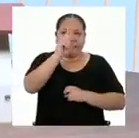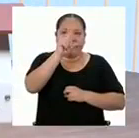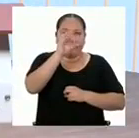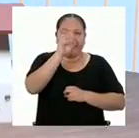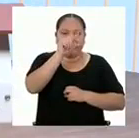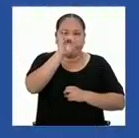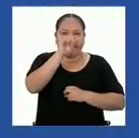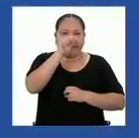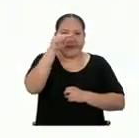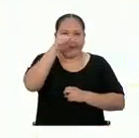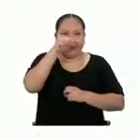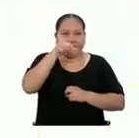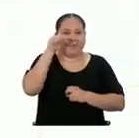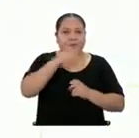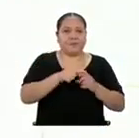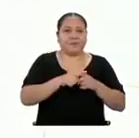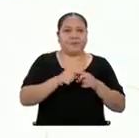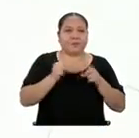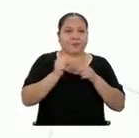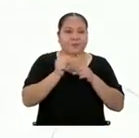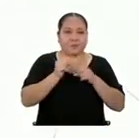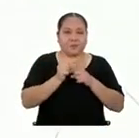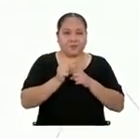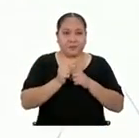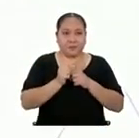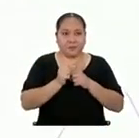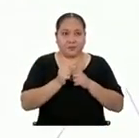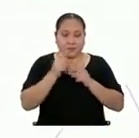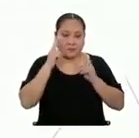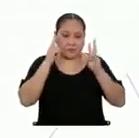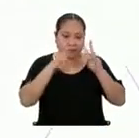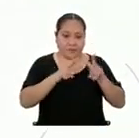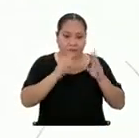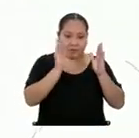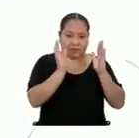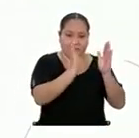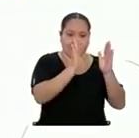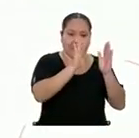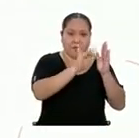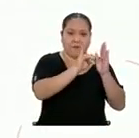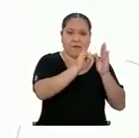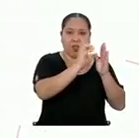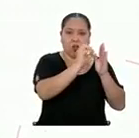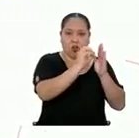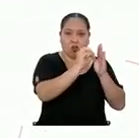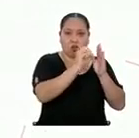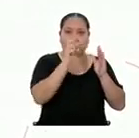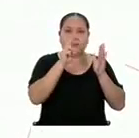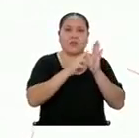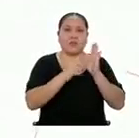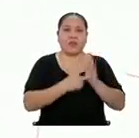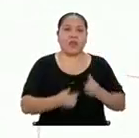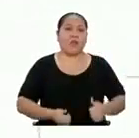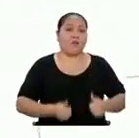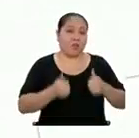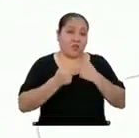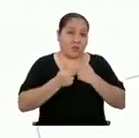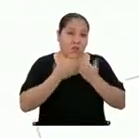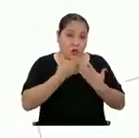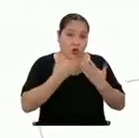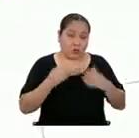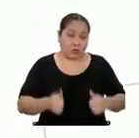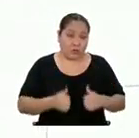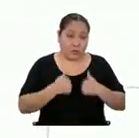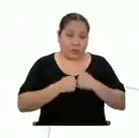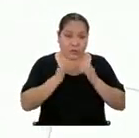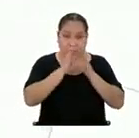composición. Así, primero tenemos el prefijo bio, que significa vida u organismos vivos.